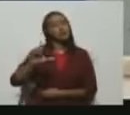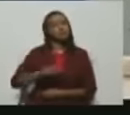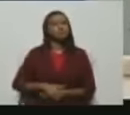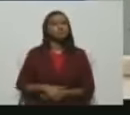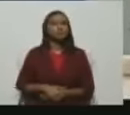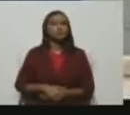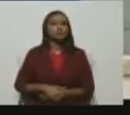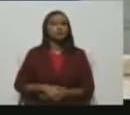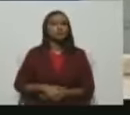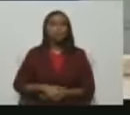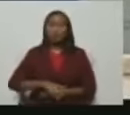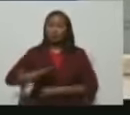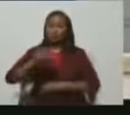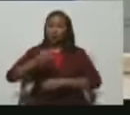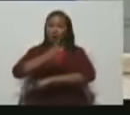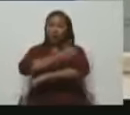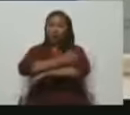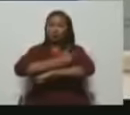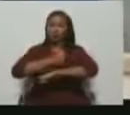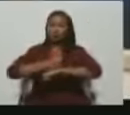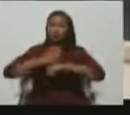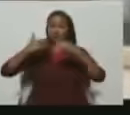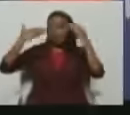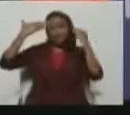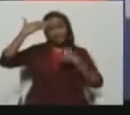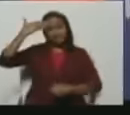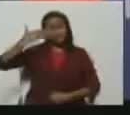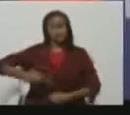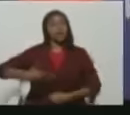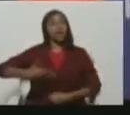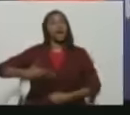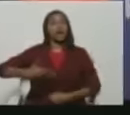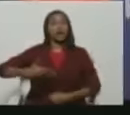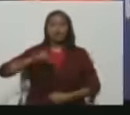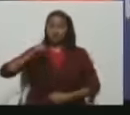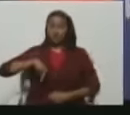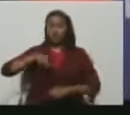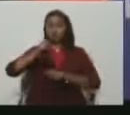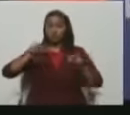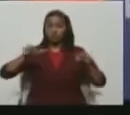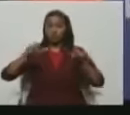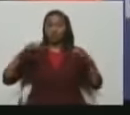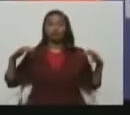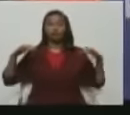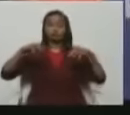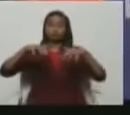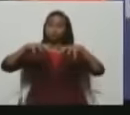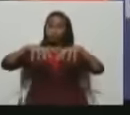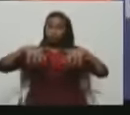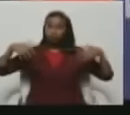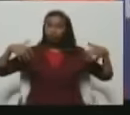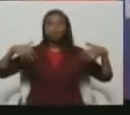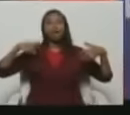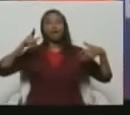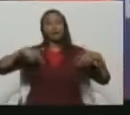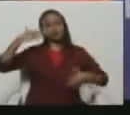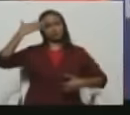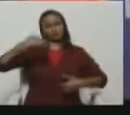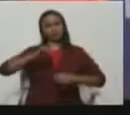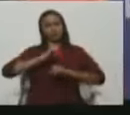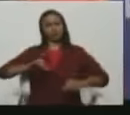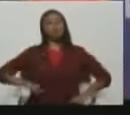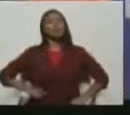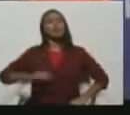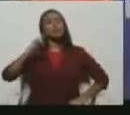autoridades militares, autoridades civiles, presente, Fuerza Armada Nacional Bolivariana, órganos de